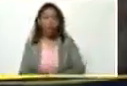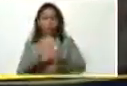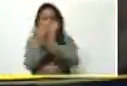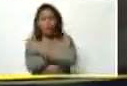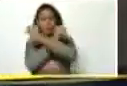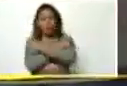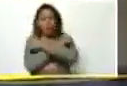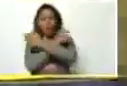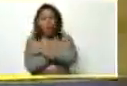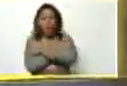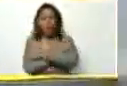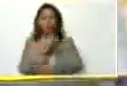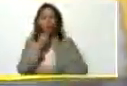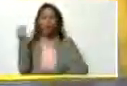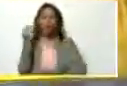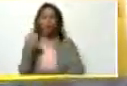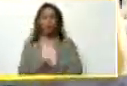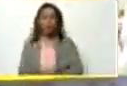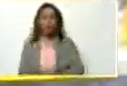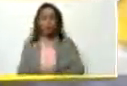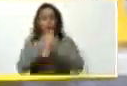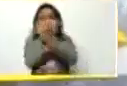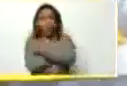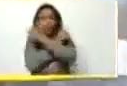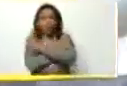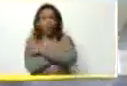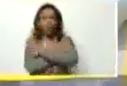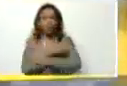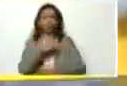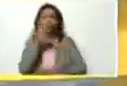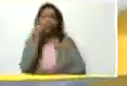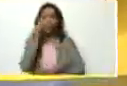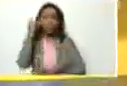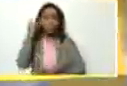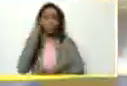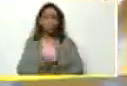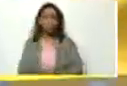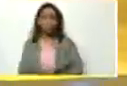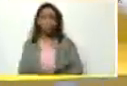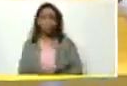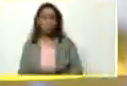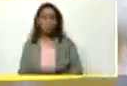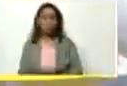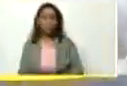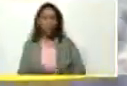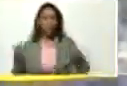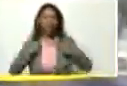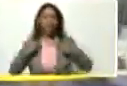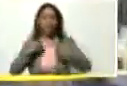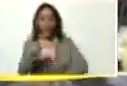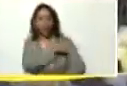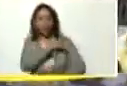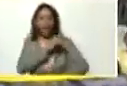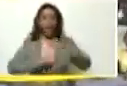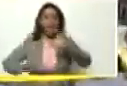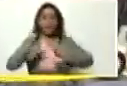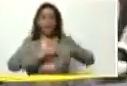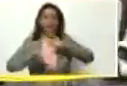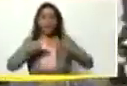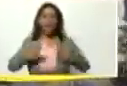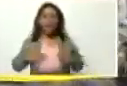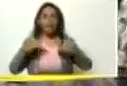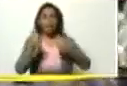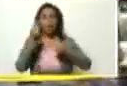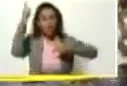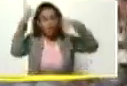¡Felicidades, muchachos! ¡Felicidades, muchachas! ¡Que viva la Universidad de las Ciencias de la Salud